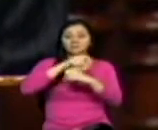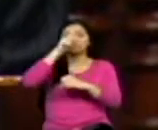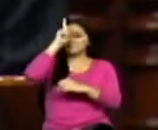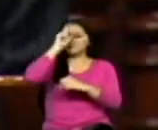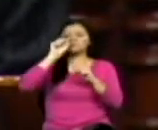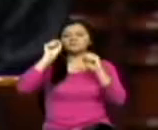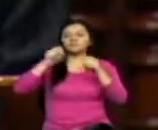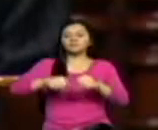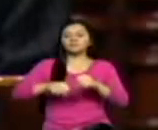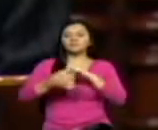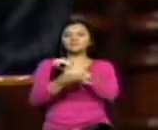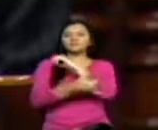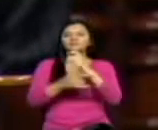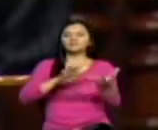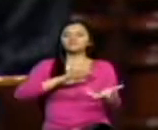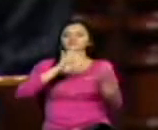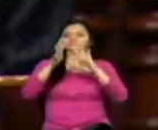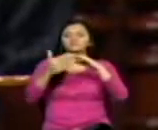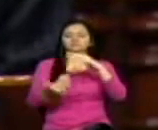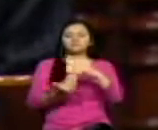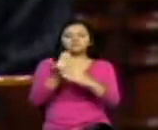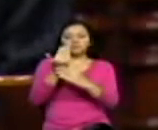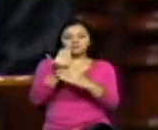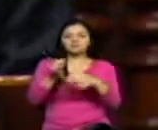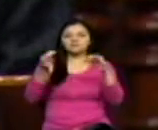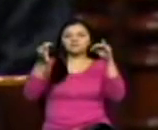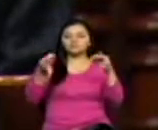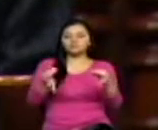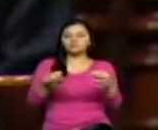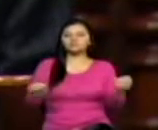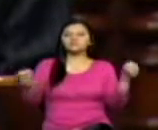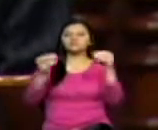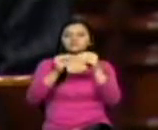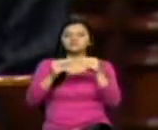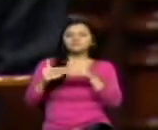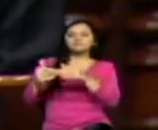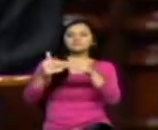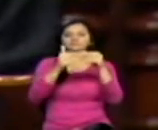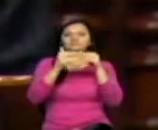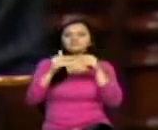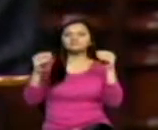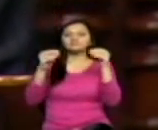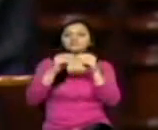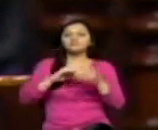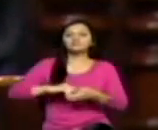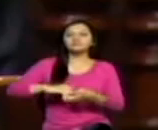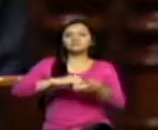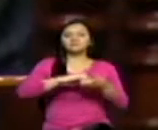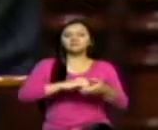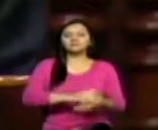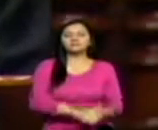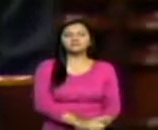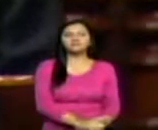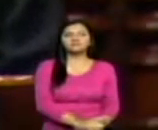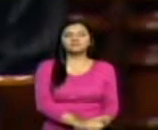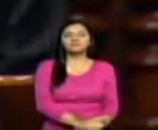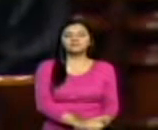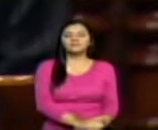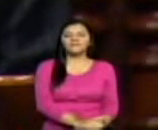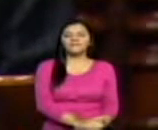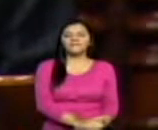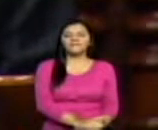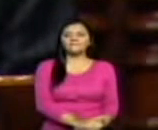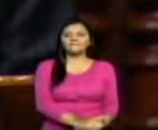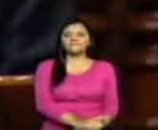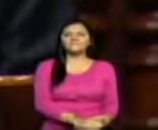sea un país moderno, más justo, más equitativo y más solidario. ¿Qué